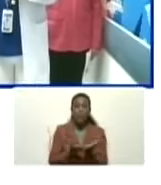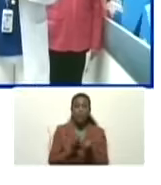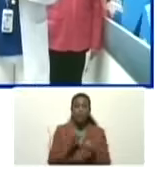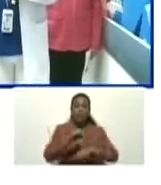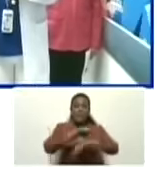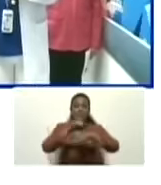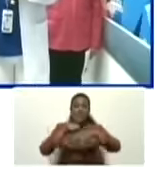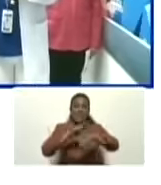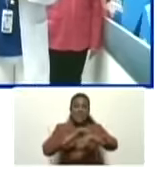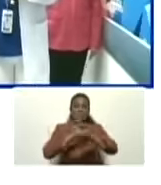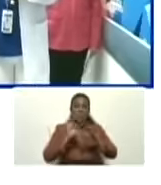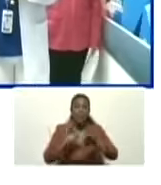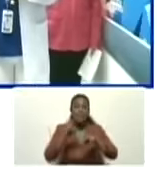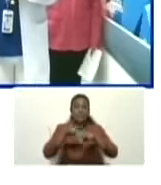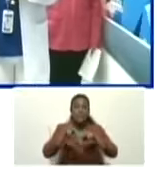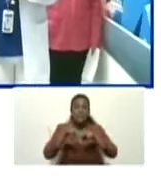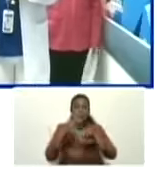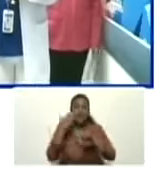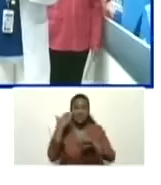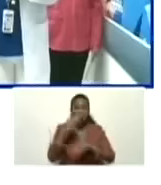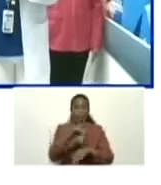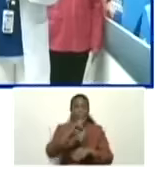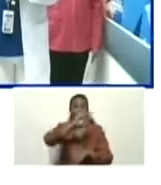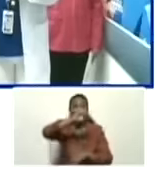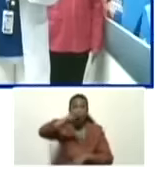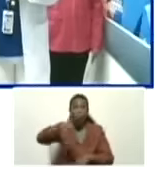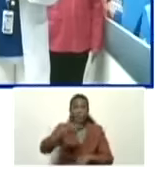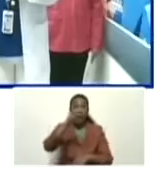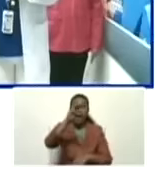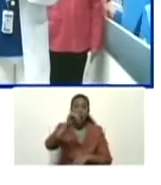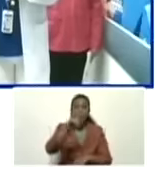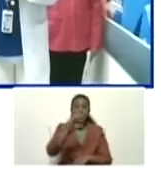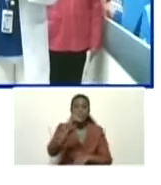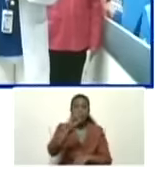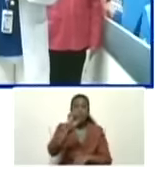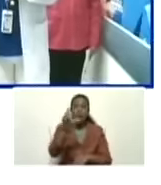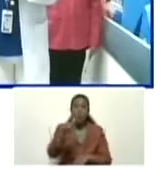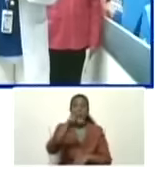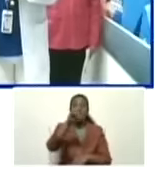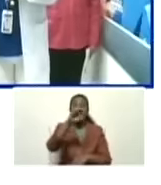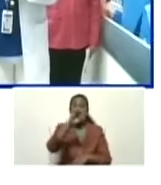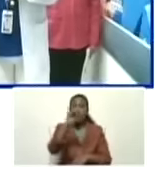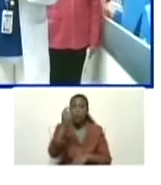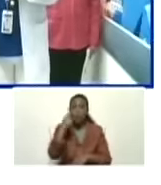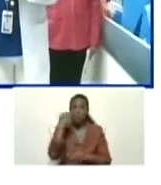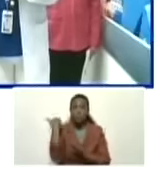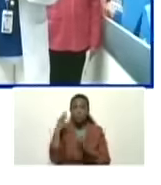terapia intensiva pediátrica del Hospital J.M. de los Ríos. ¡Adelante!